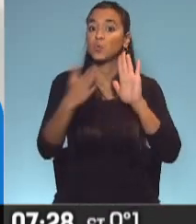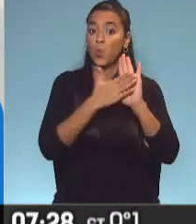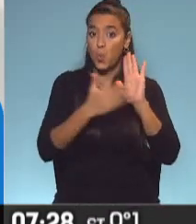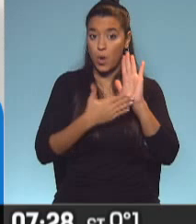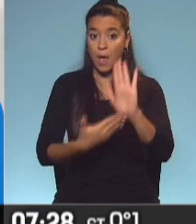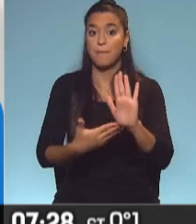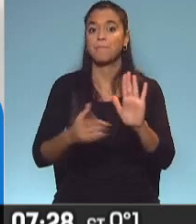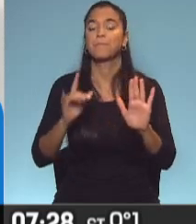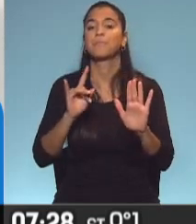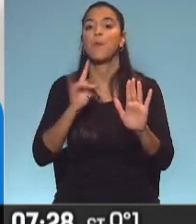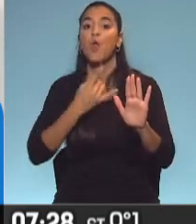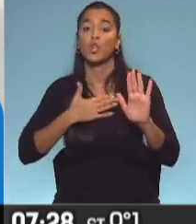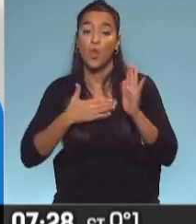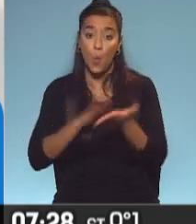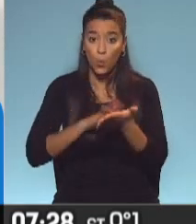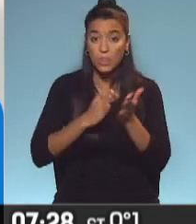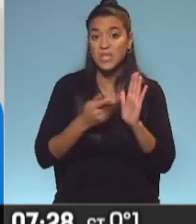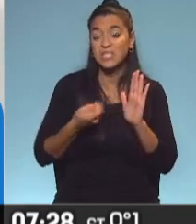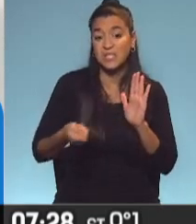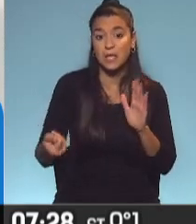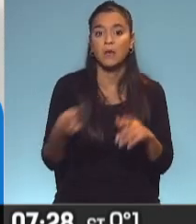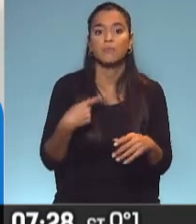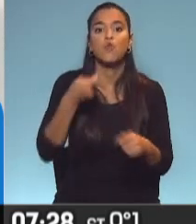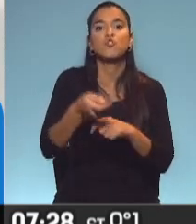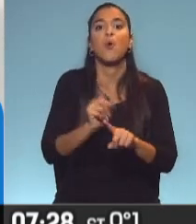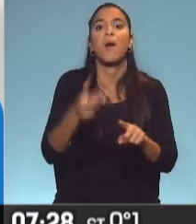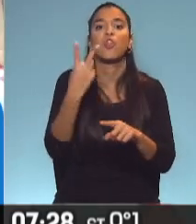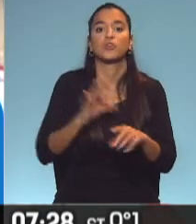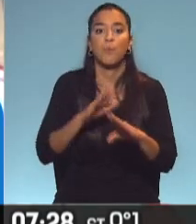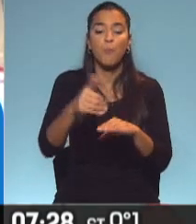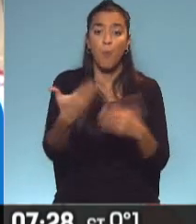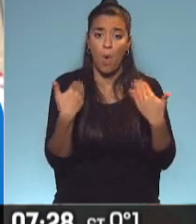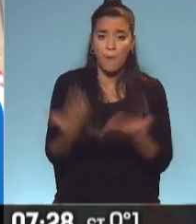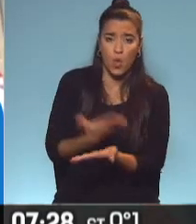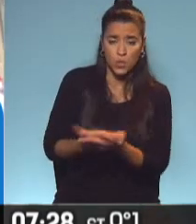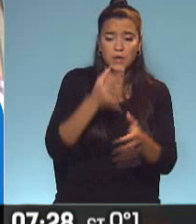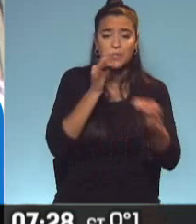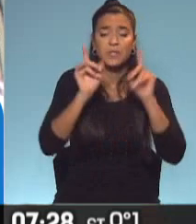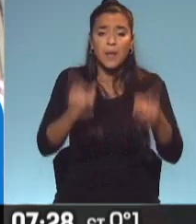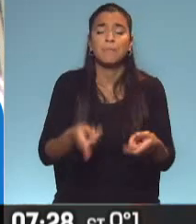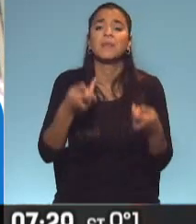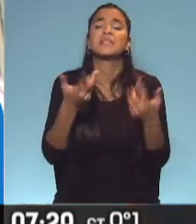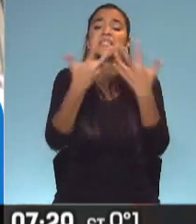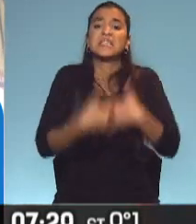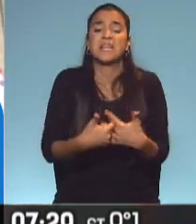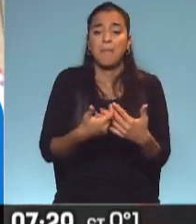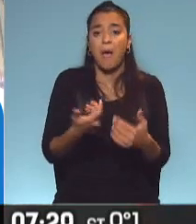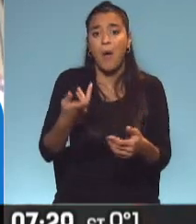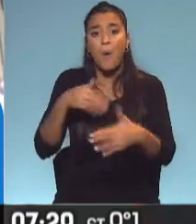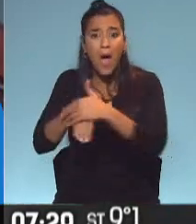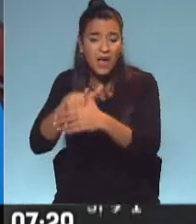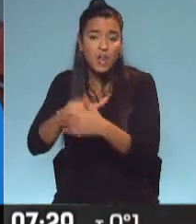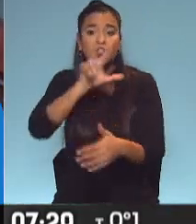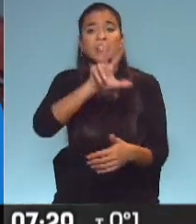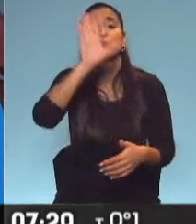factura, sea monotributista social y durante 2 años esté exento de pago, pero pueda producir y vender. Un sistema de crédito no bancario al 3% anual